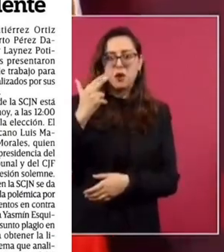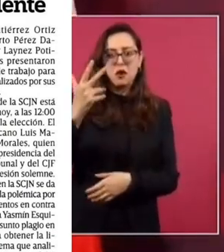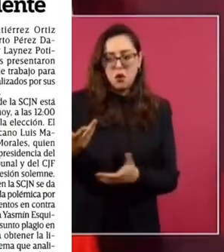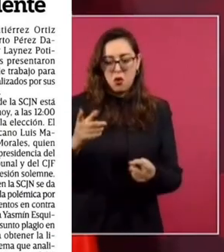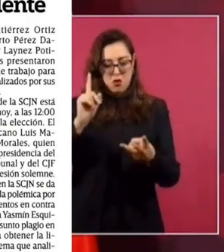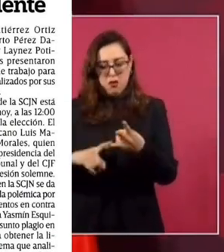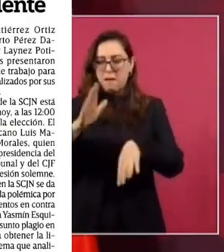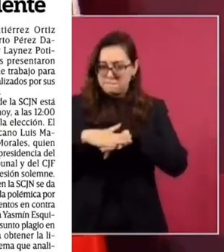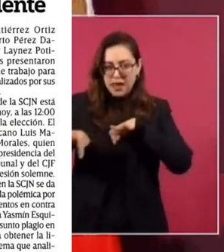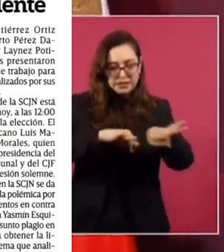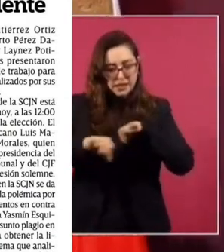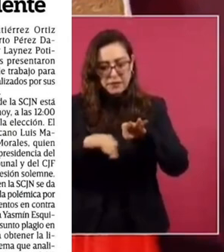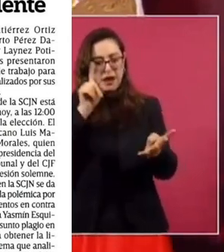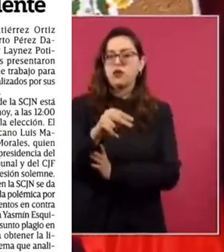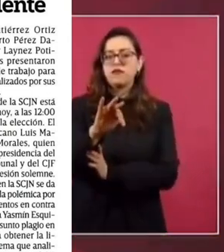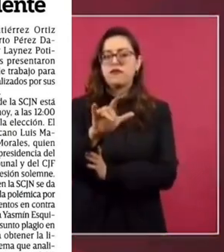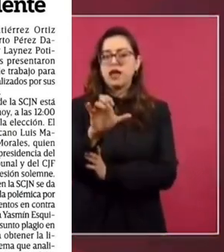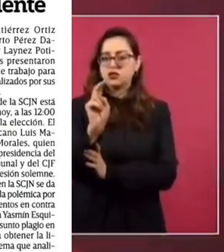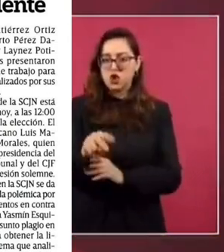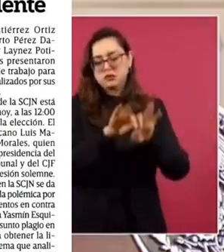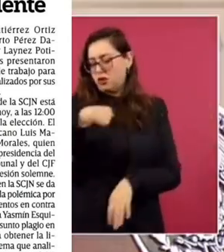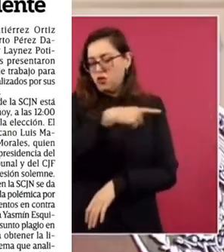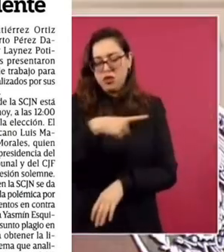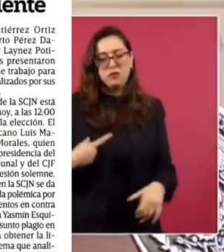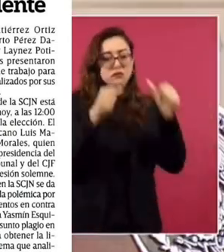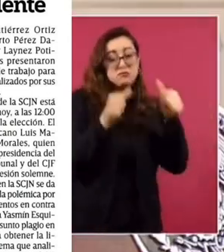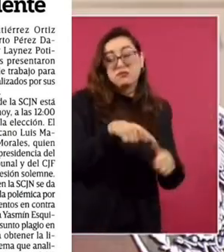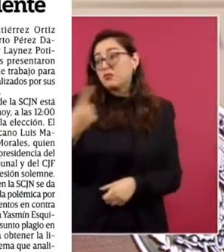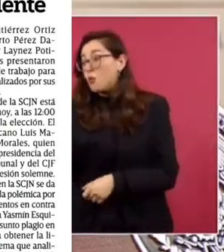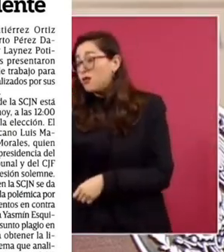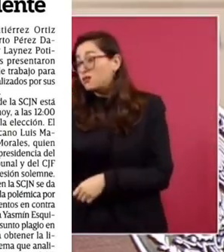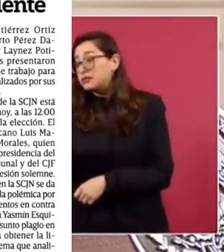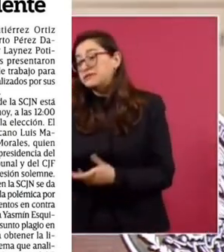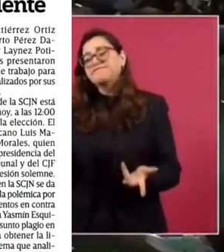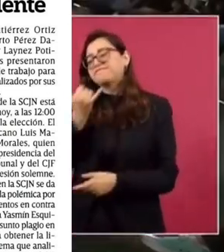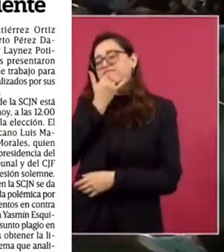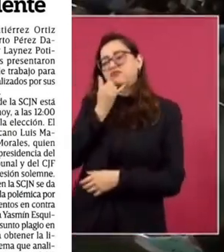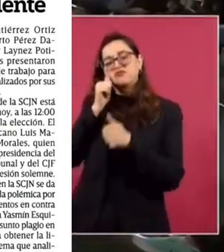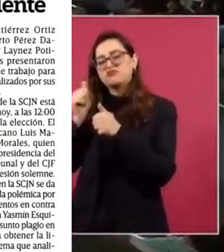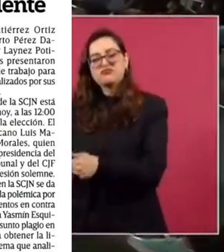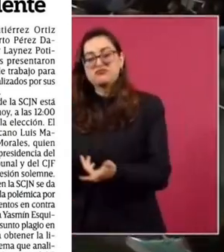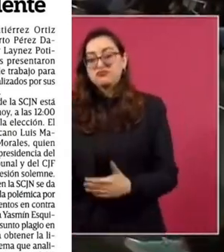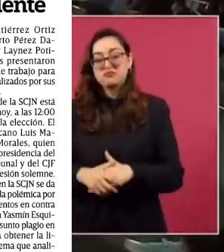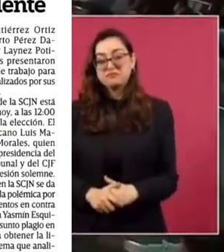que se controle la inflación. Esos son los temas, lo demás no